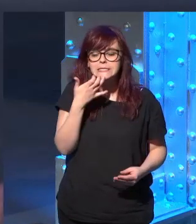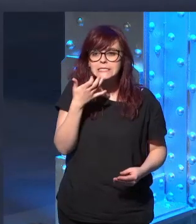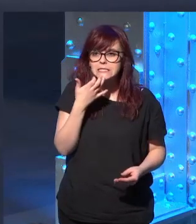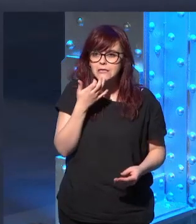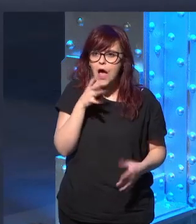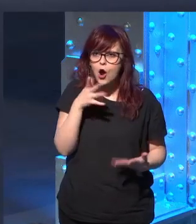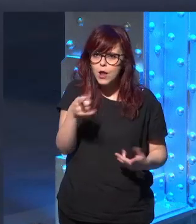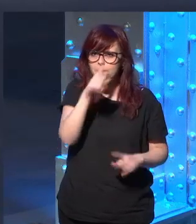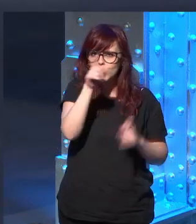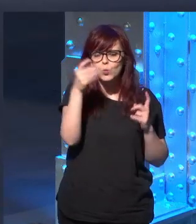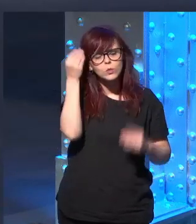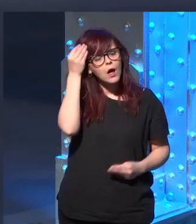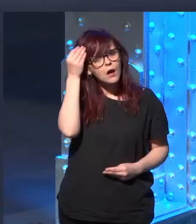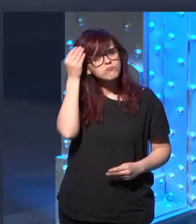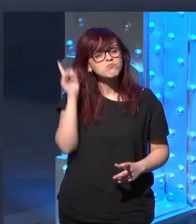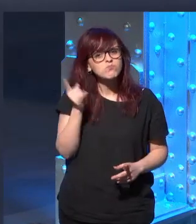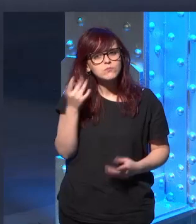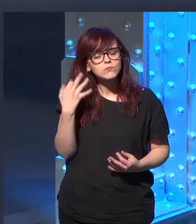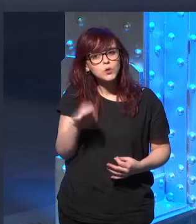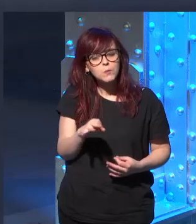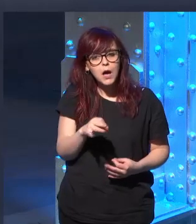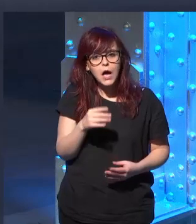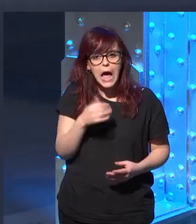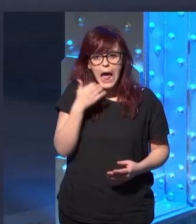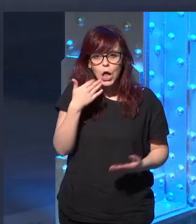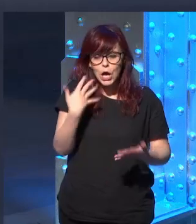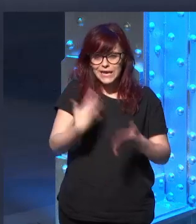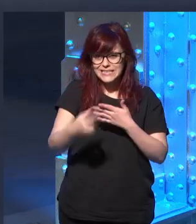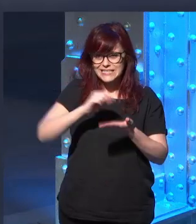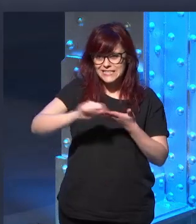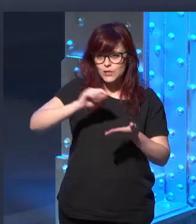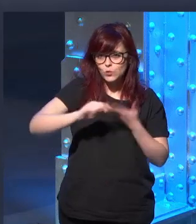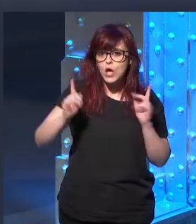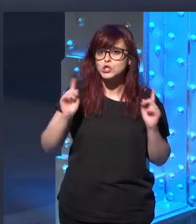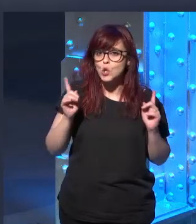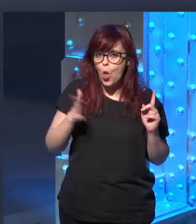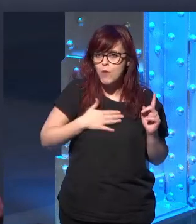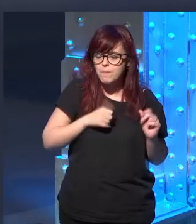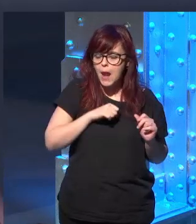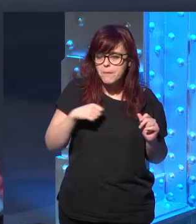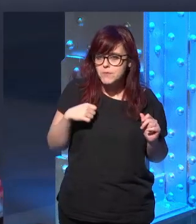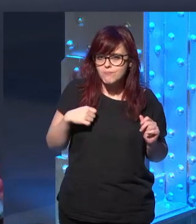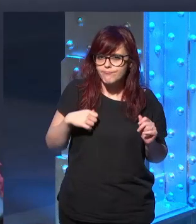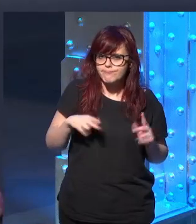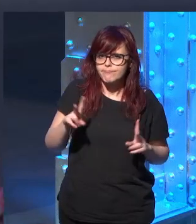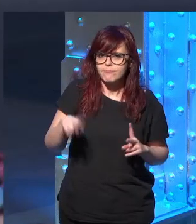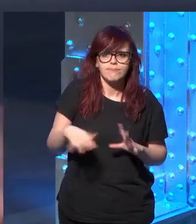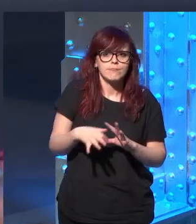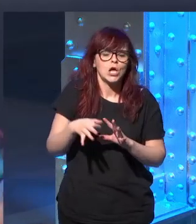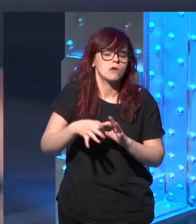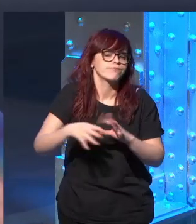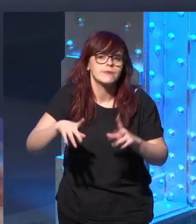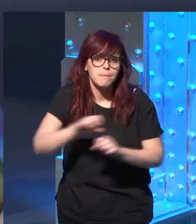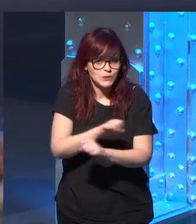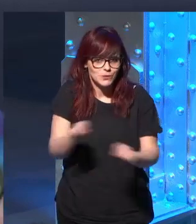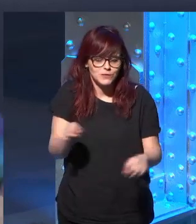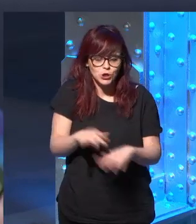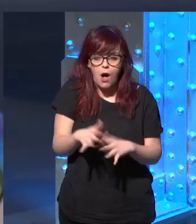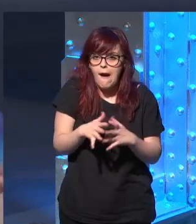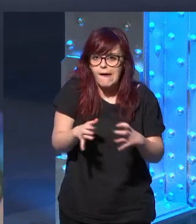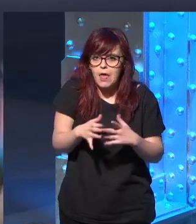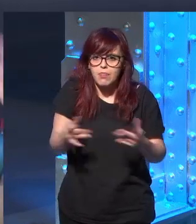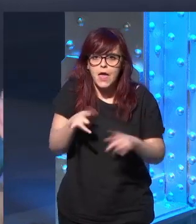me ha hecho pensar tu pregunta, ni siquiera me planteo en una escritura solo para mí, ¿no? Como que ya existe en mí esa compulsión,